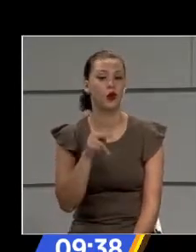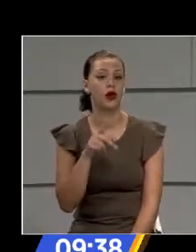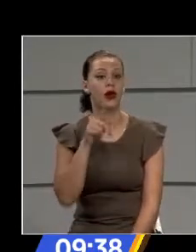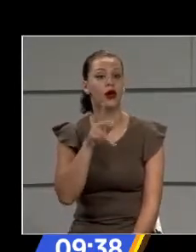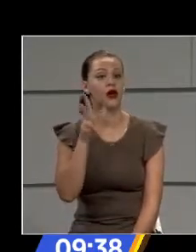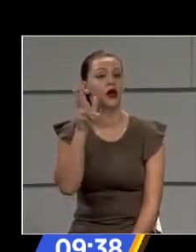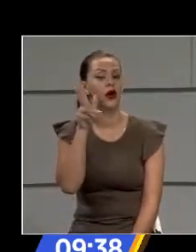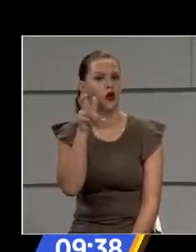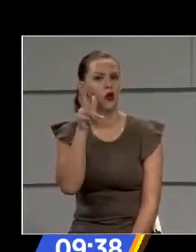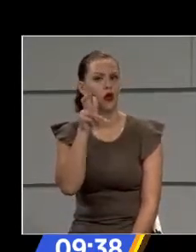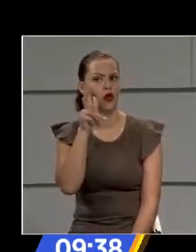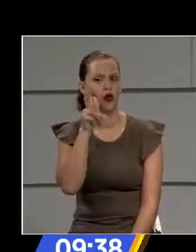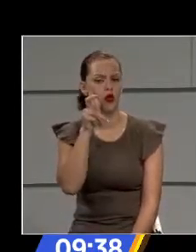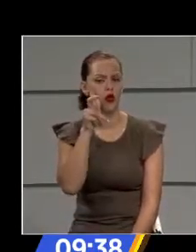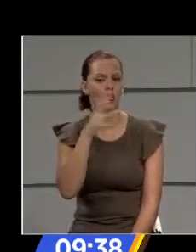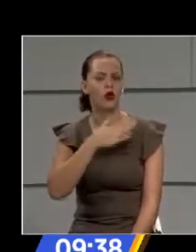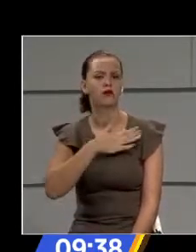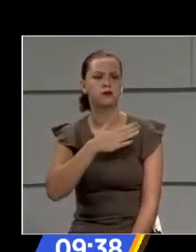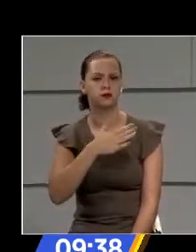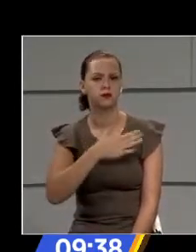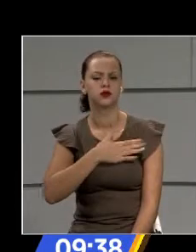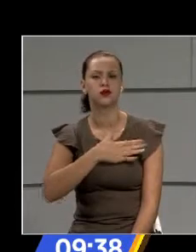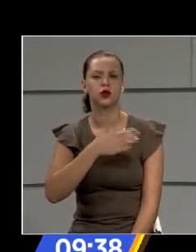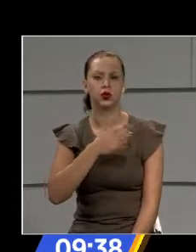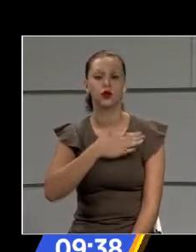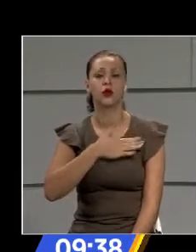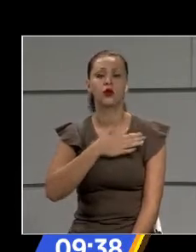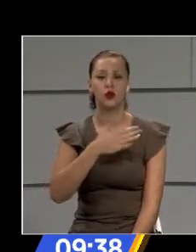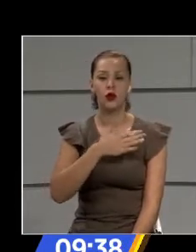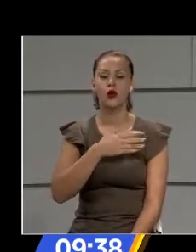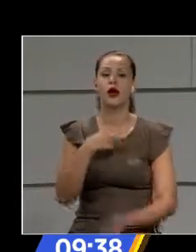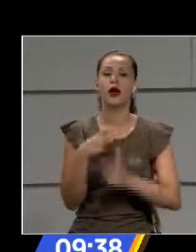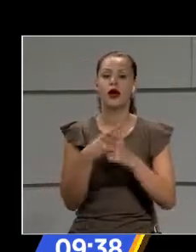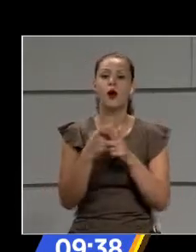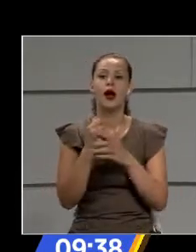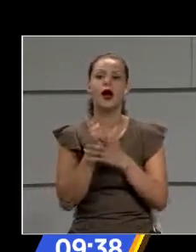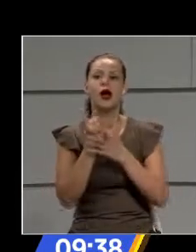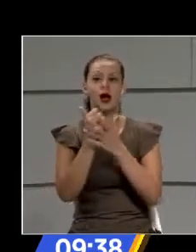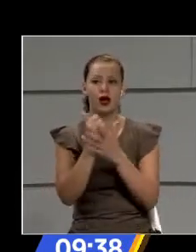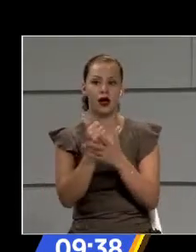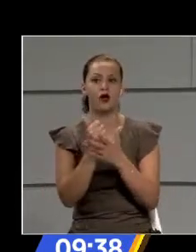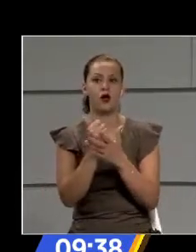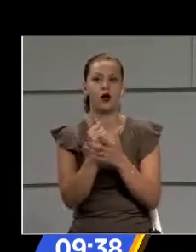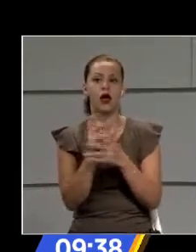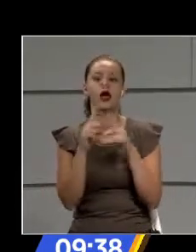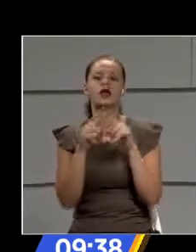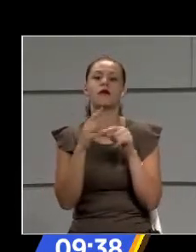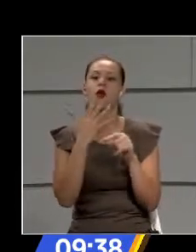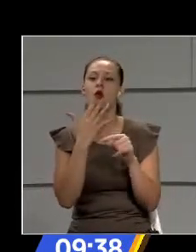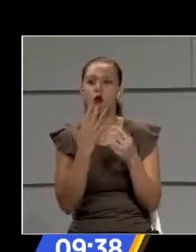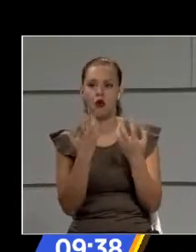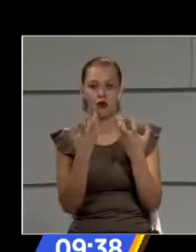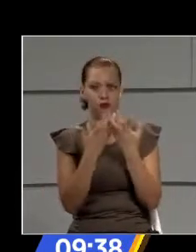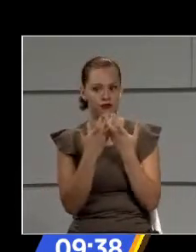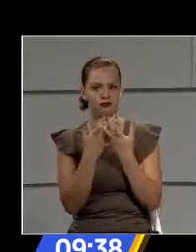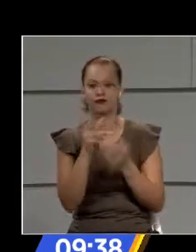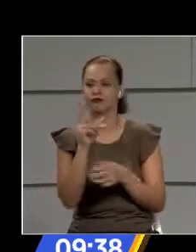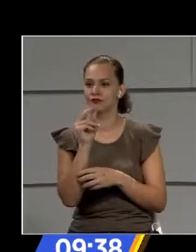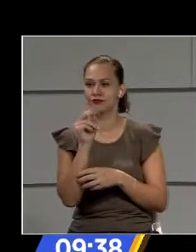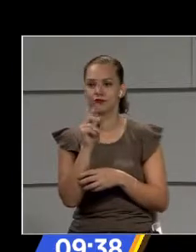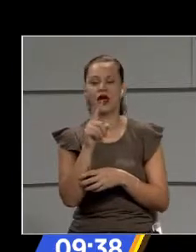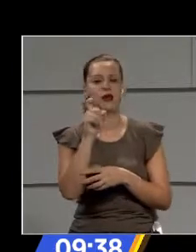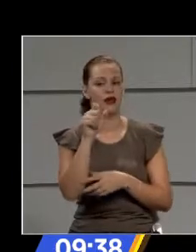Escuchan la palpitación del corazón. Vamos a ayudarle y vamos a colocar, ¿verdad? Según el color. Ah, no, ese